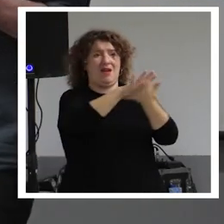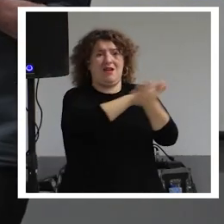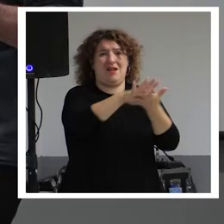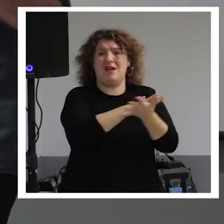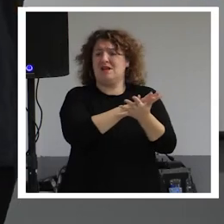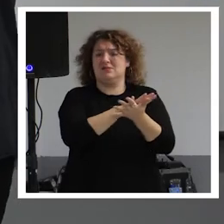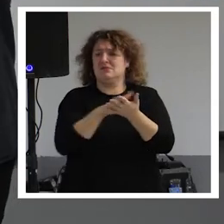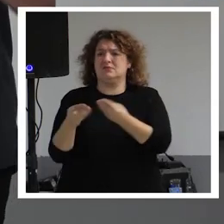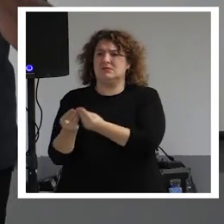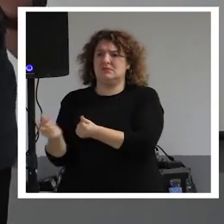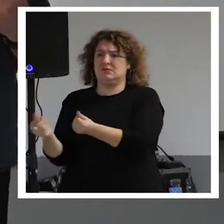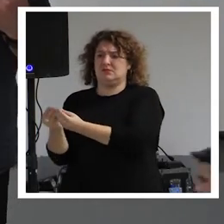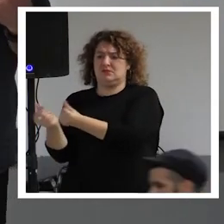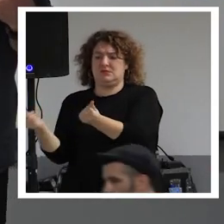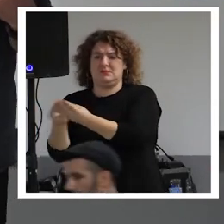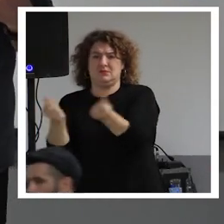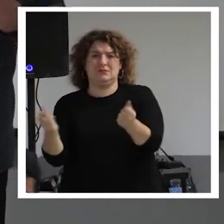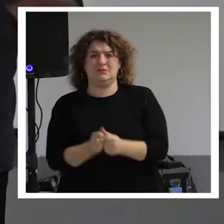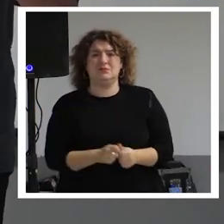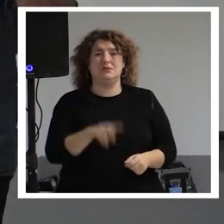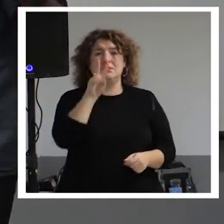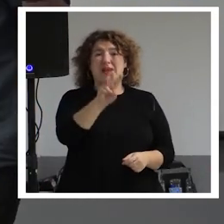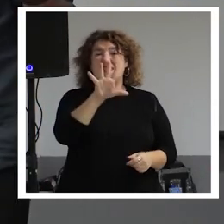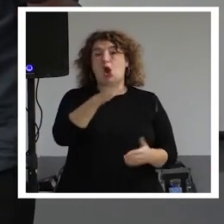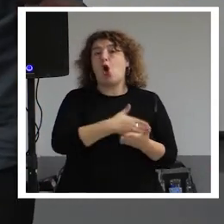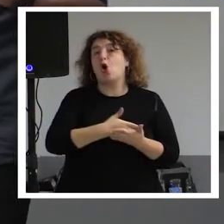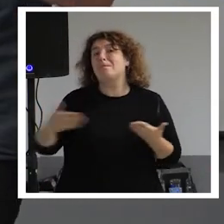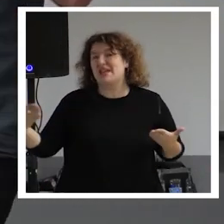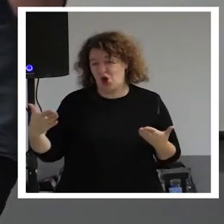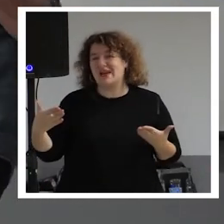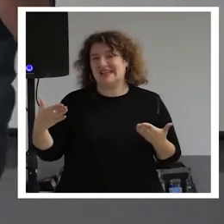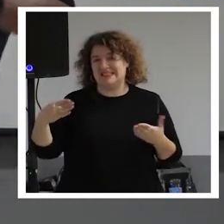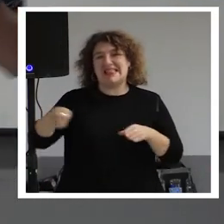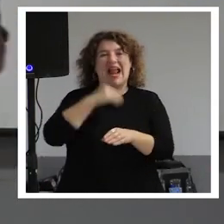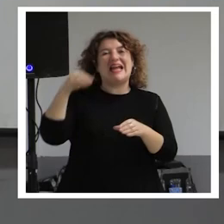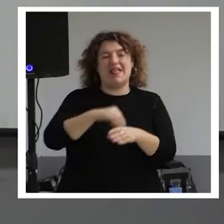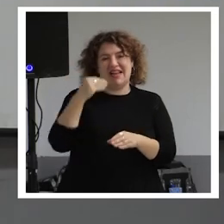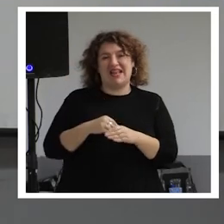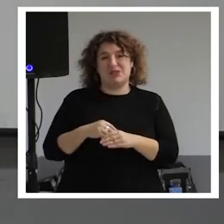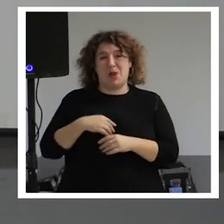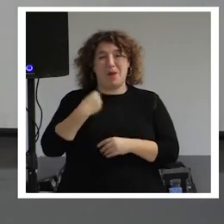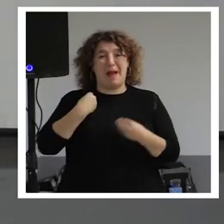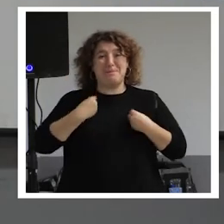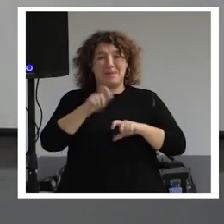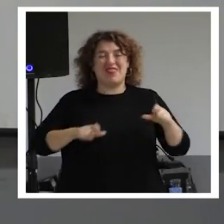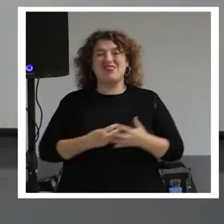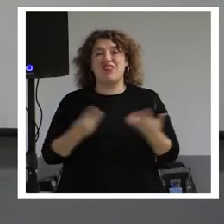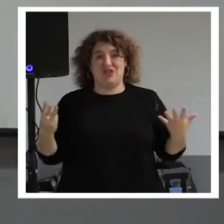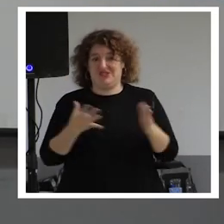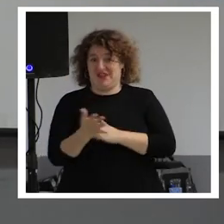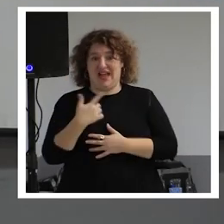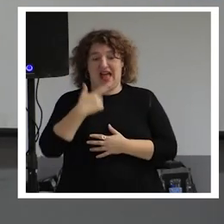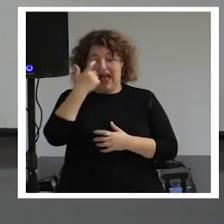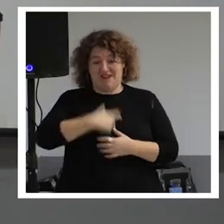gobiernos de Centro izquierda del tejido social de las agrupaciones sociales de la organización social que había Derrotado La dictadura